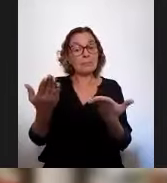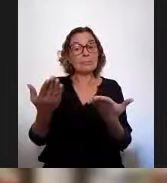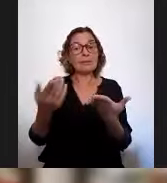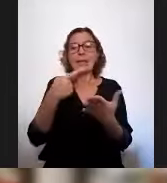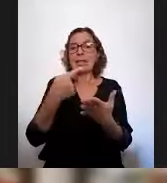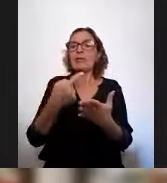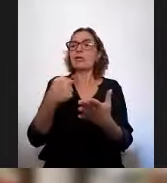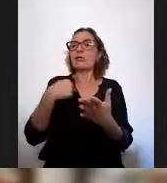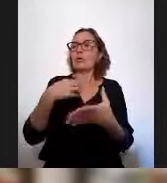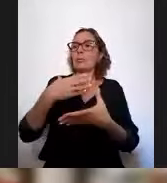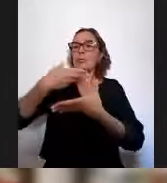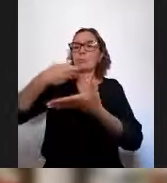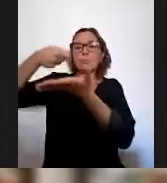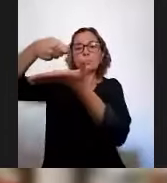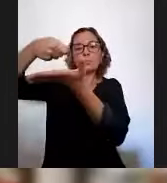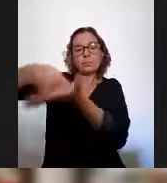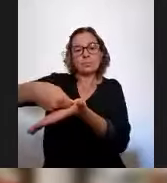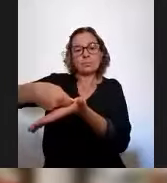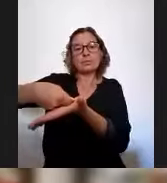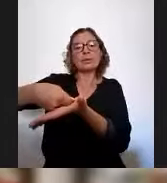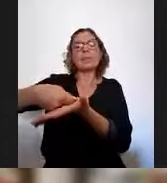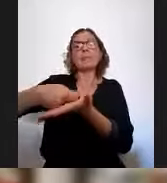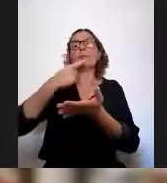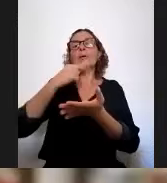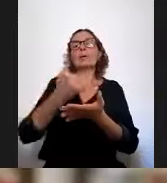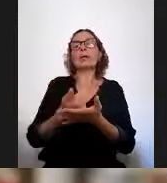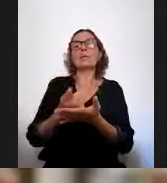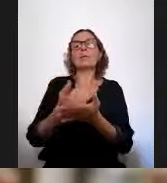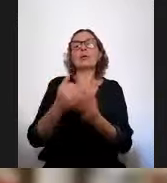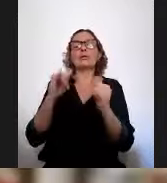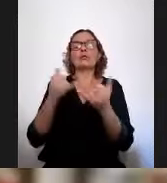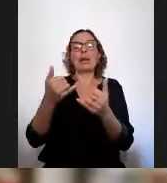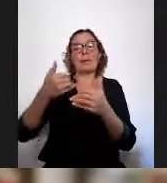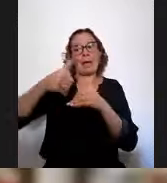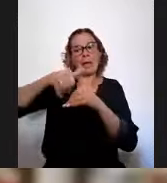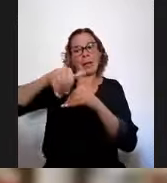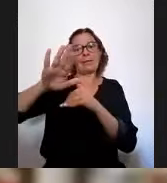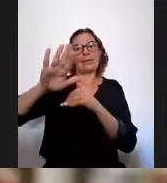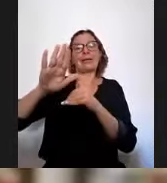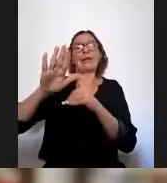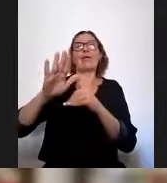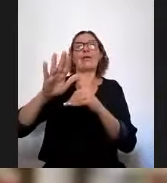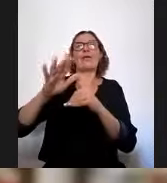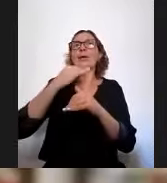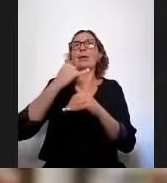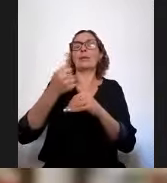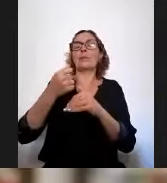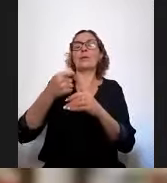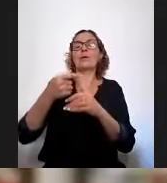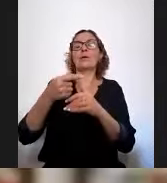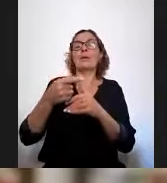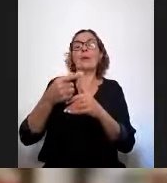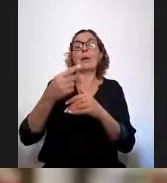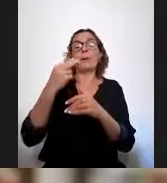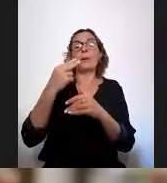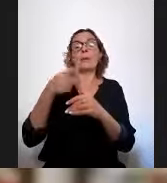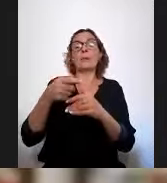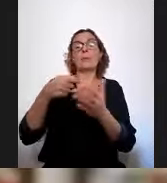en nosotros. Crowdfunding, ya cuando estamos más avanzados, obviamente, capital de riesgo o